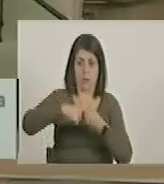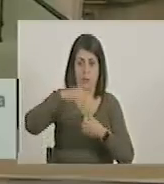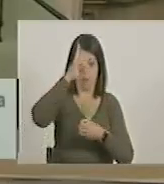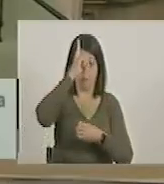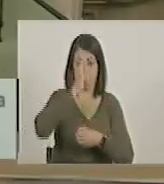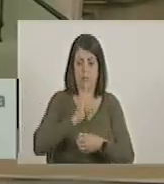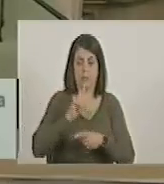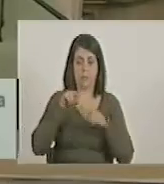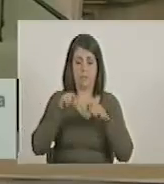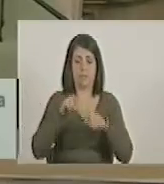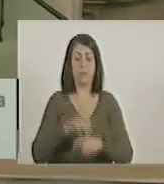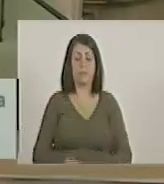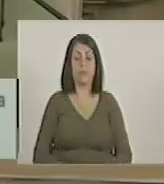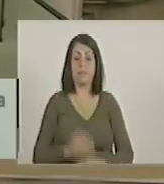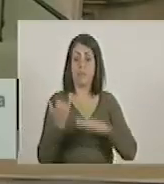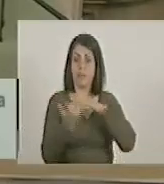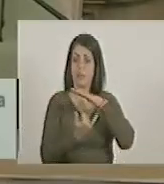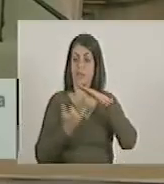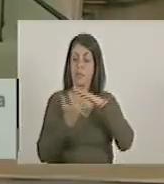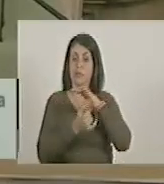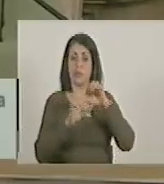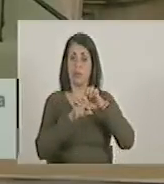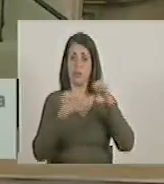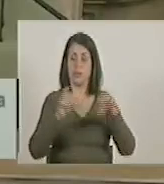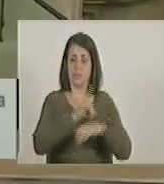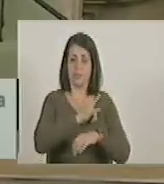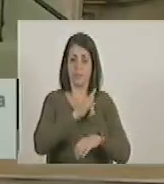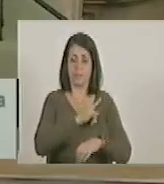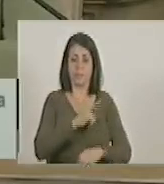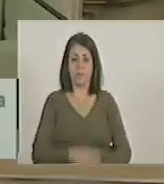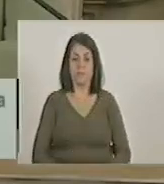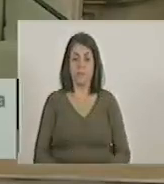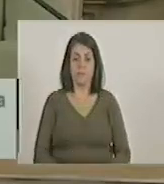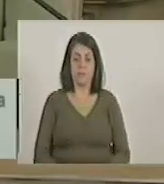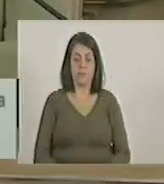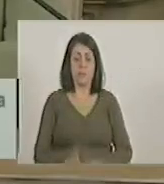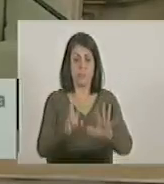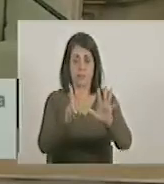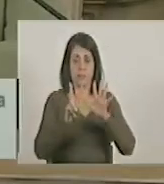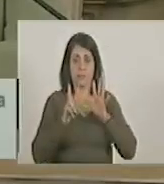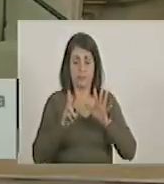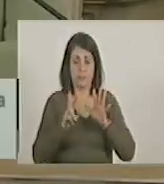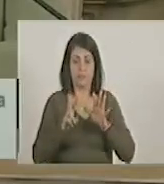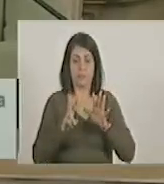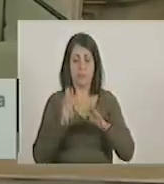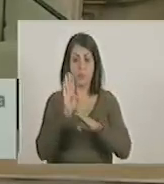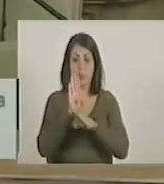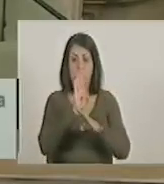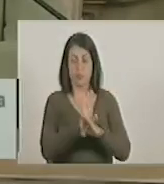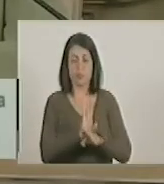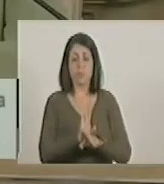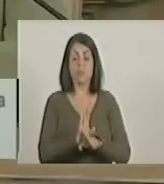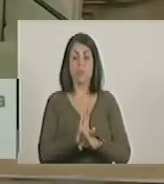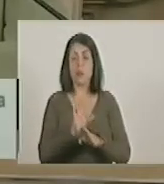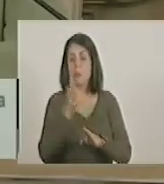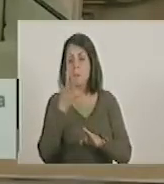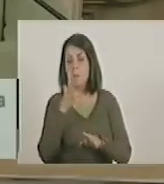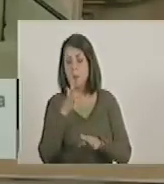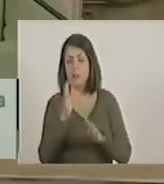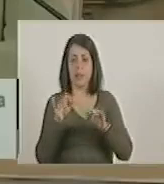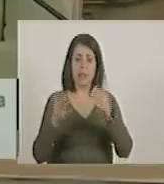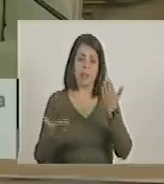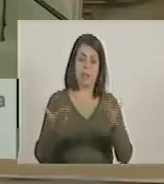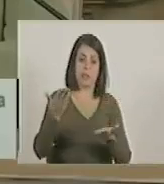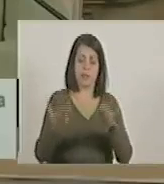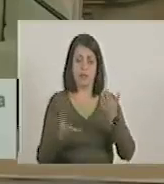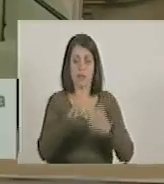con discapacidad en las instituciones de educación universitaria. 7. Reservar una cuota mínima